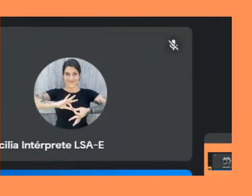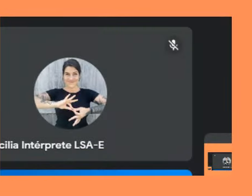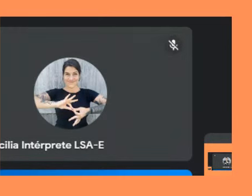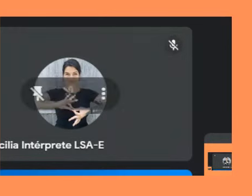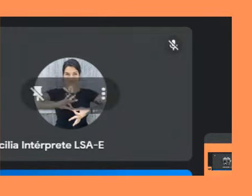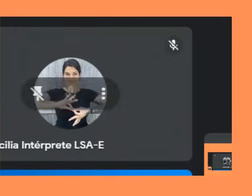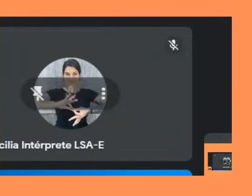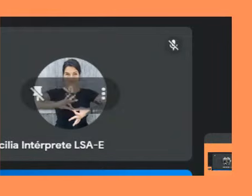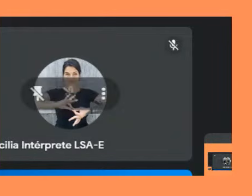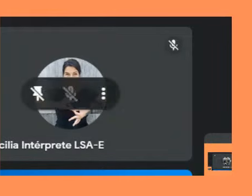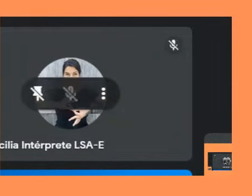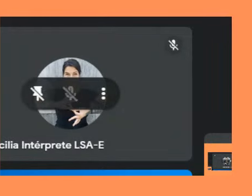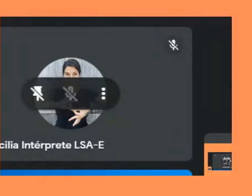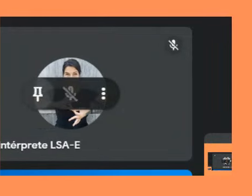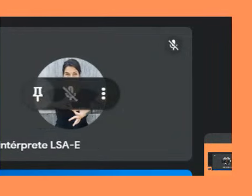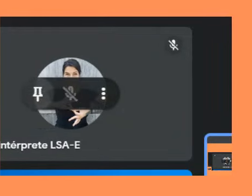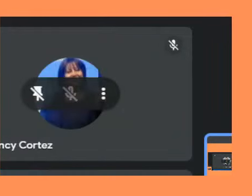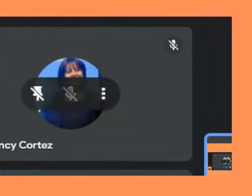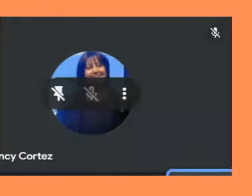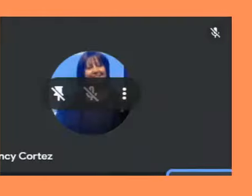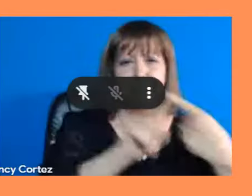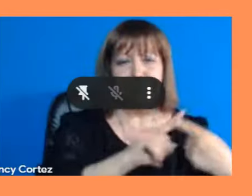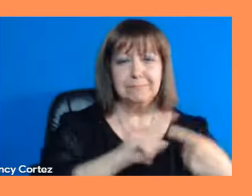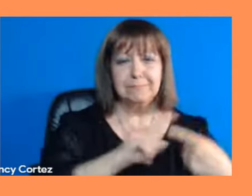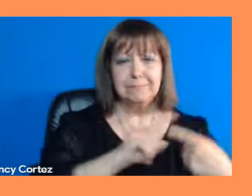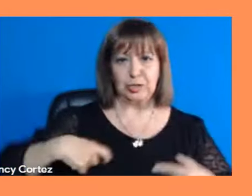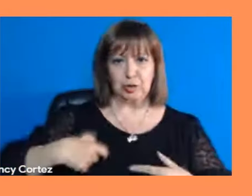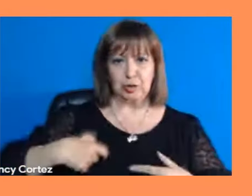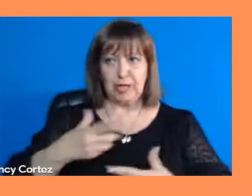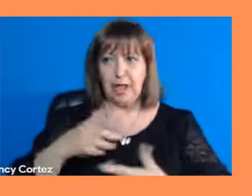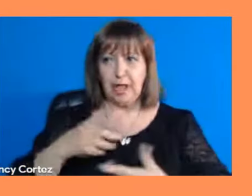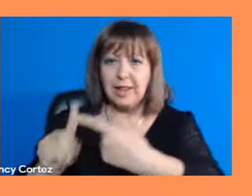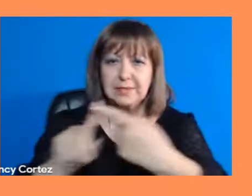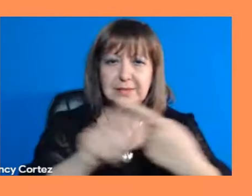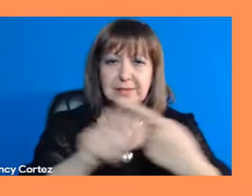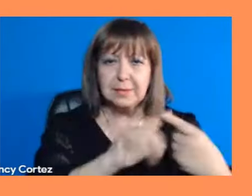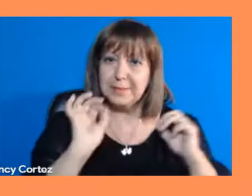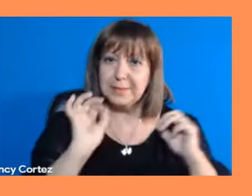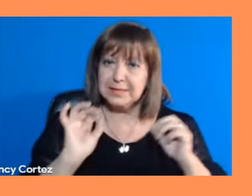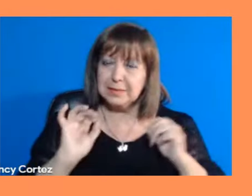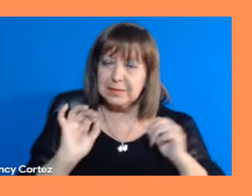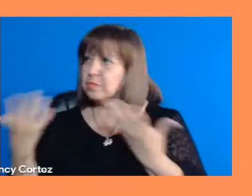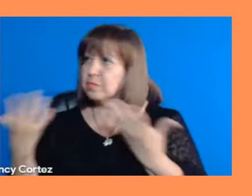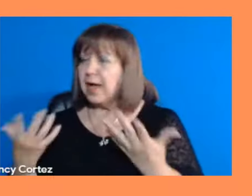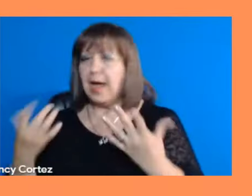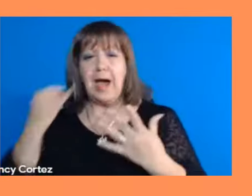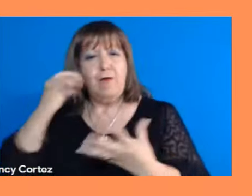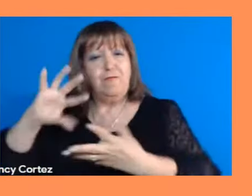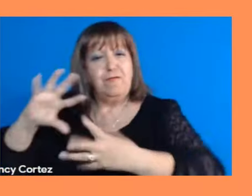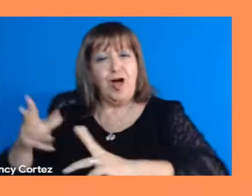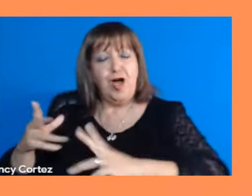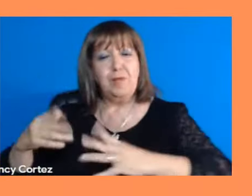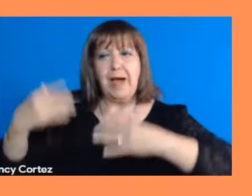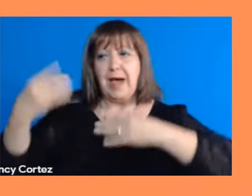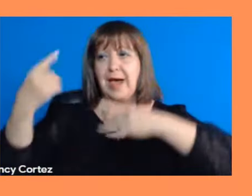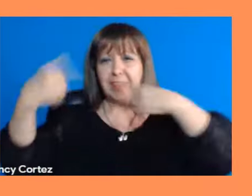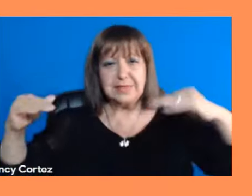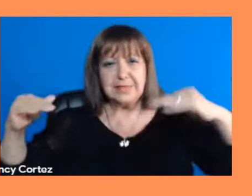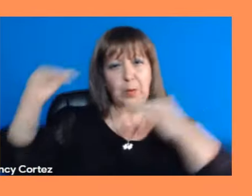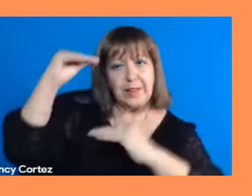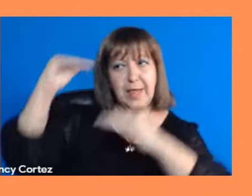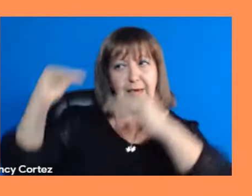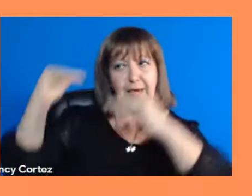relaciones sociales y que en esas relaciones sociales hay estereotipos y desigualdades que limitan y nos producen mucho